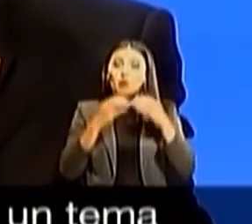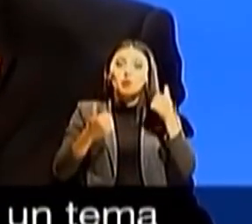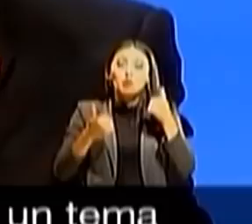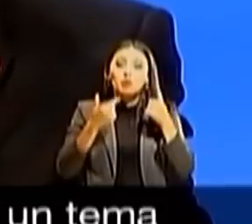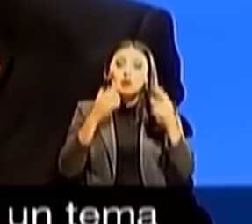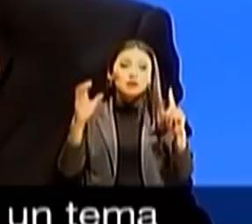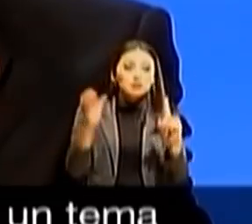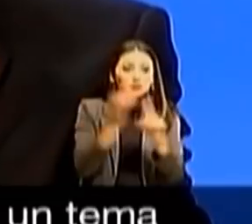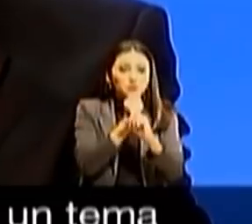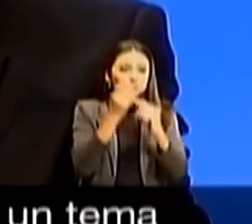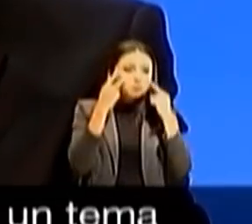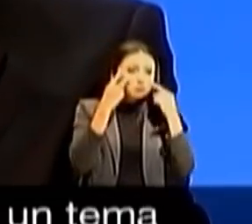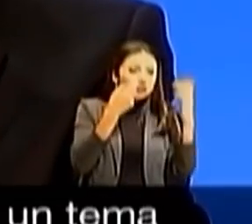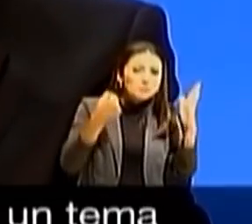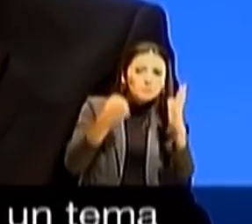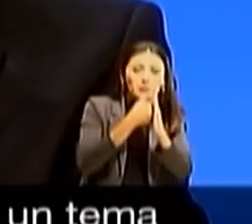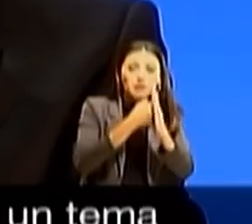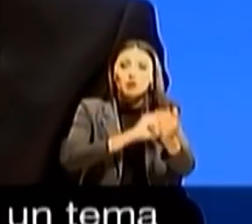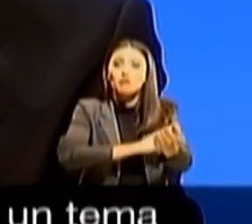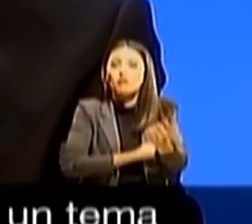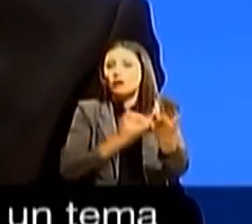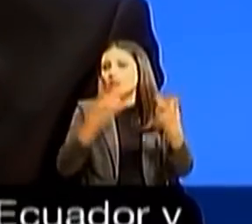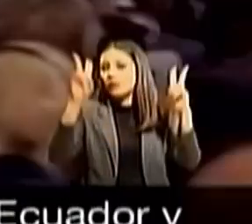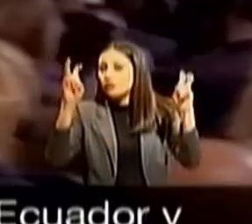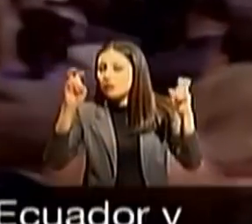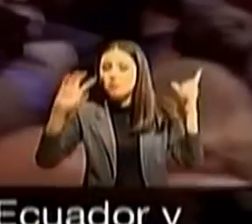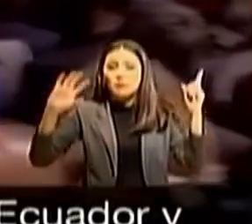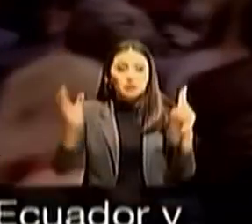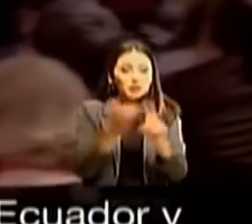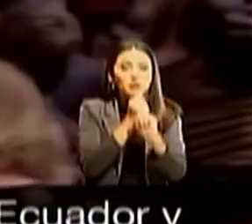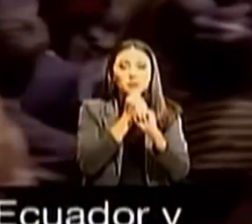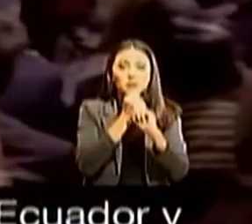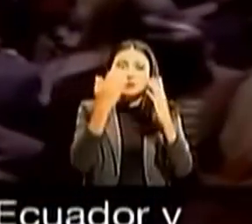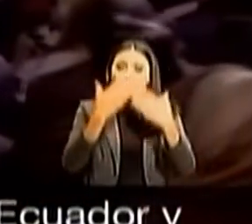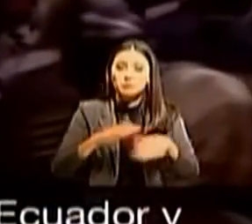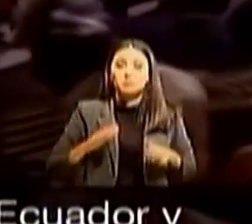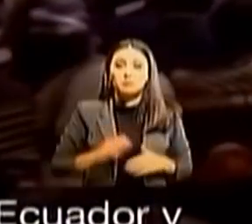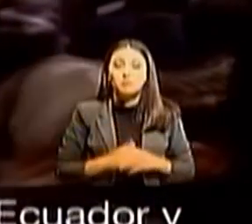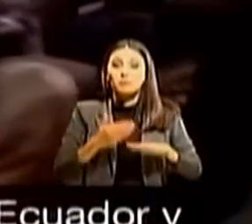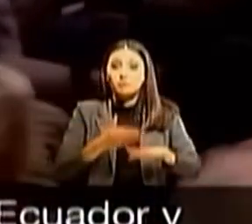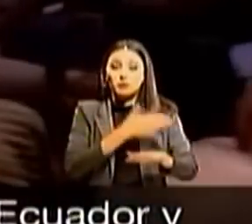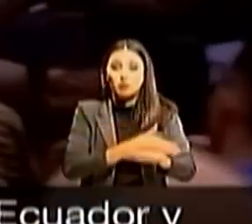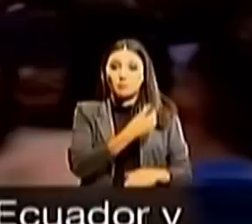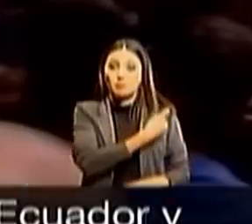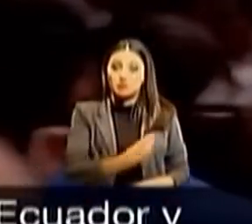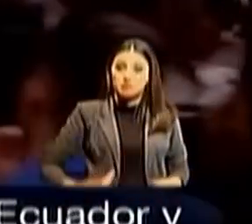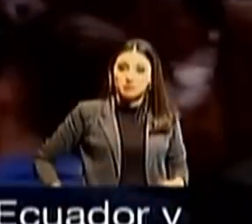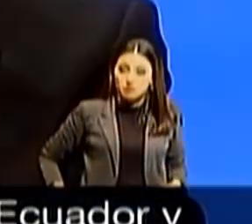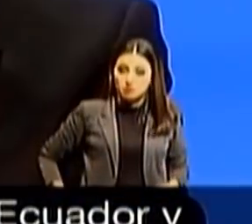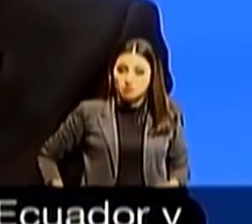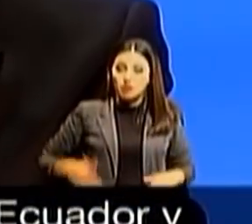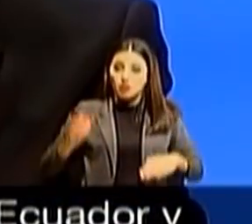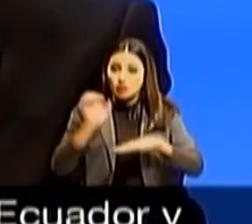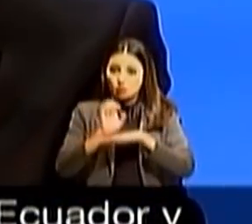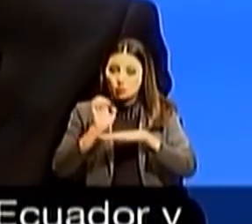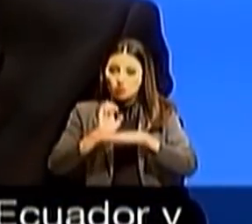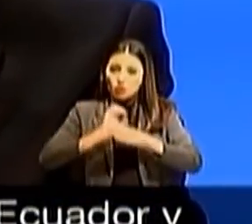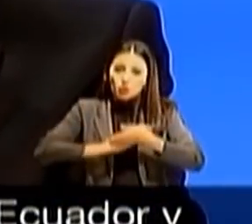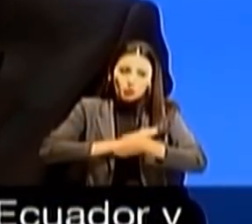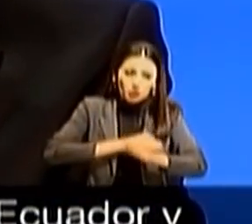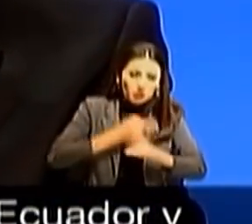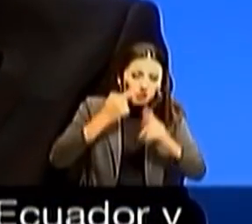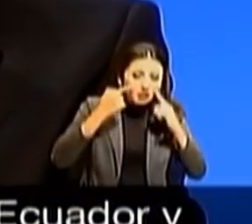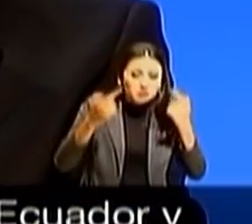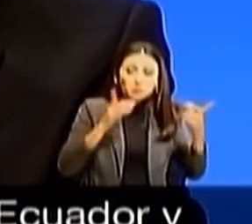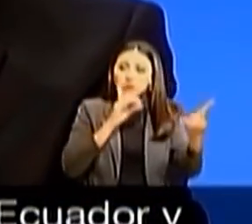que considera e impacta a la sociedad entera. Desde que fui vicepresidente de Ecuador y después